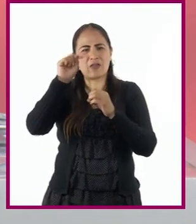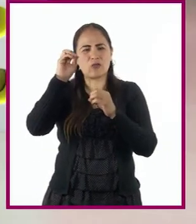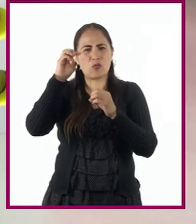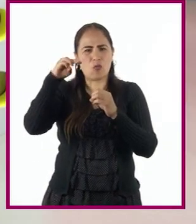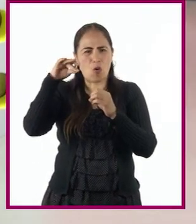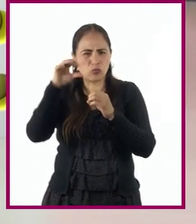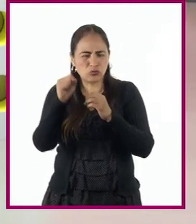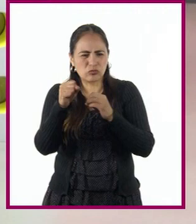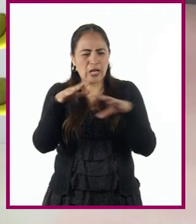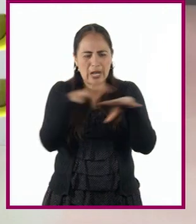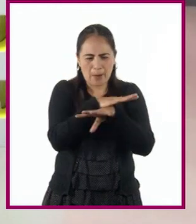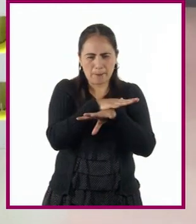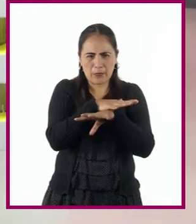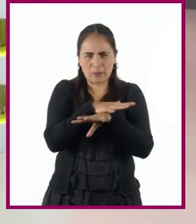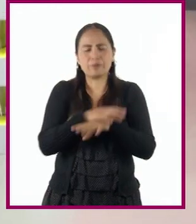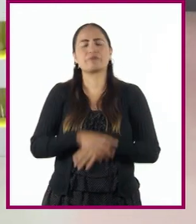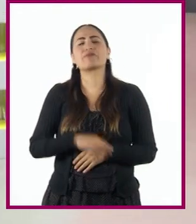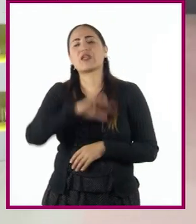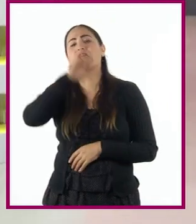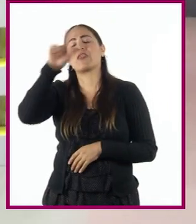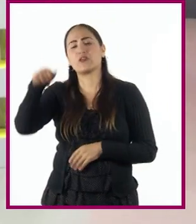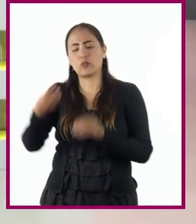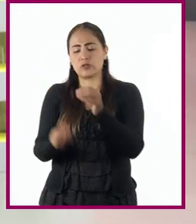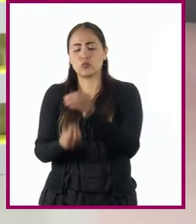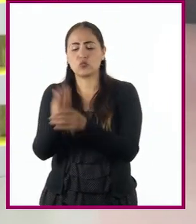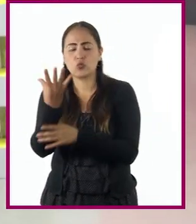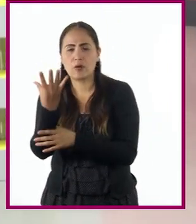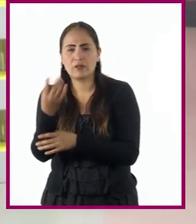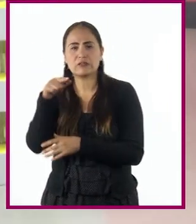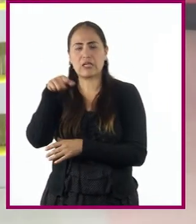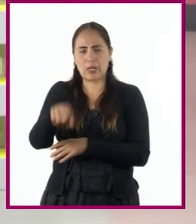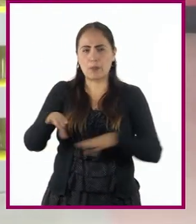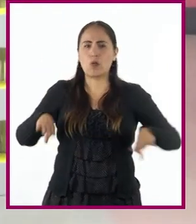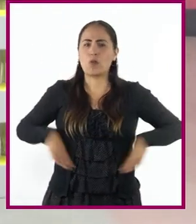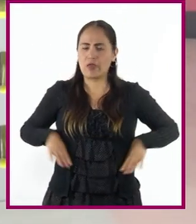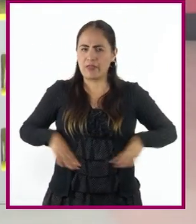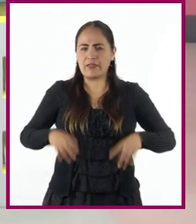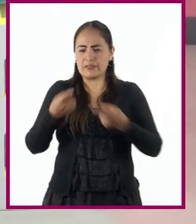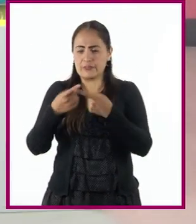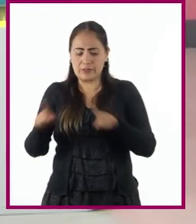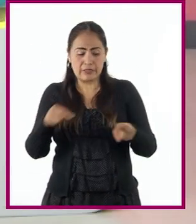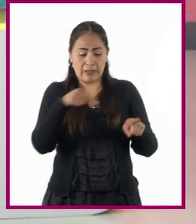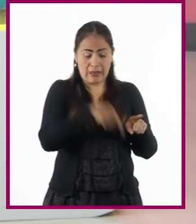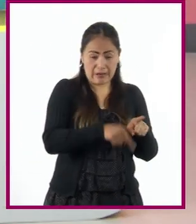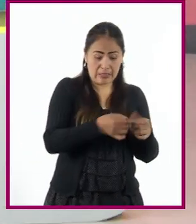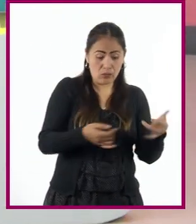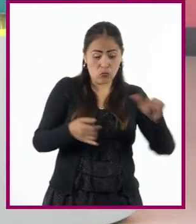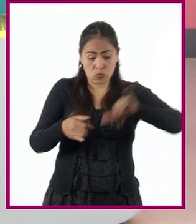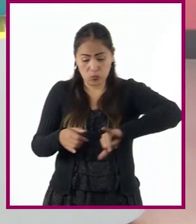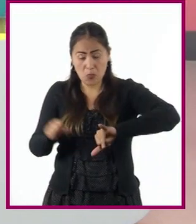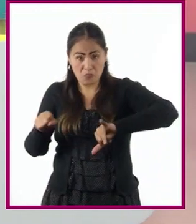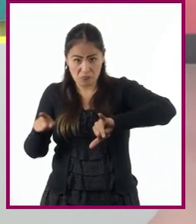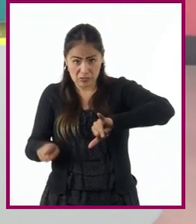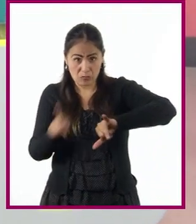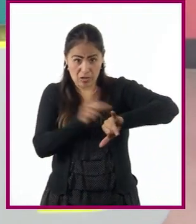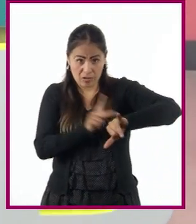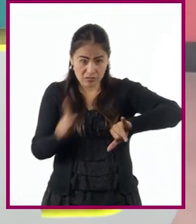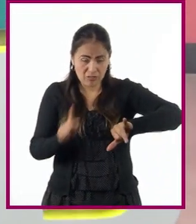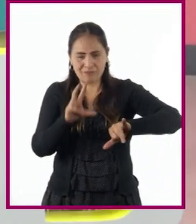originales. En consecuencia, se producen nuevas sustancias que tienen propiedades diferentes a las sustancias iniciales o